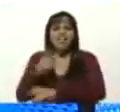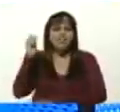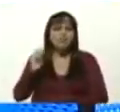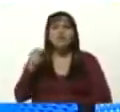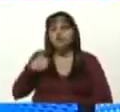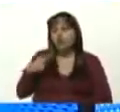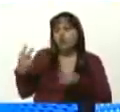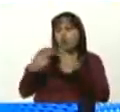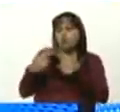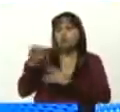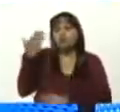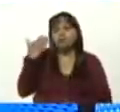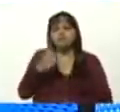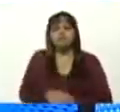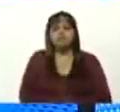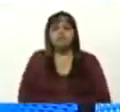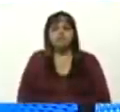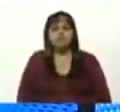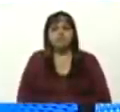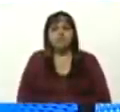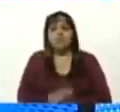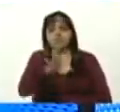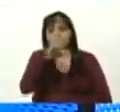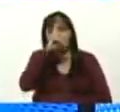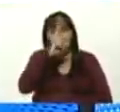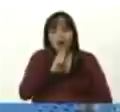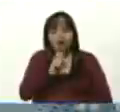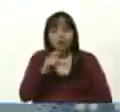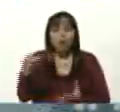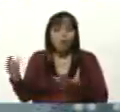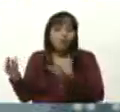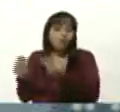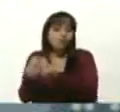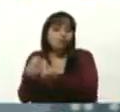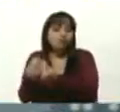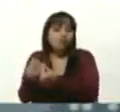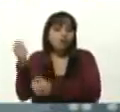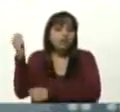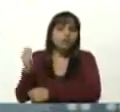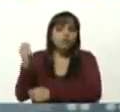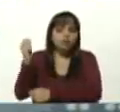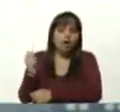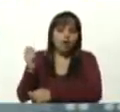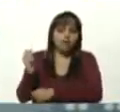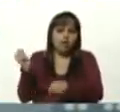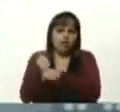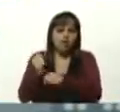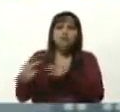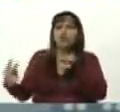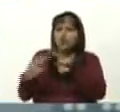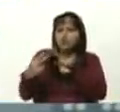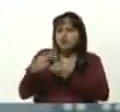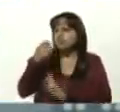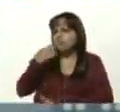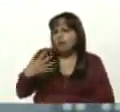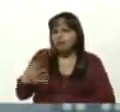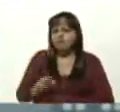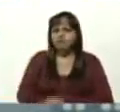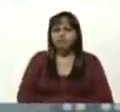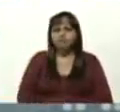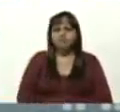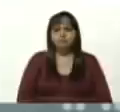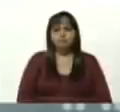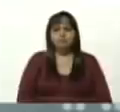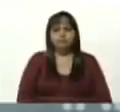conocí. Tuvimos 5 años juntos como diputados. Nos conocimos bien. Es